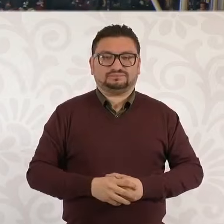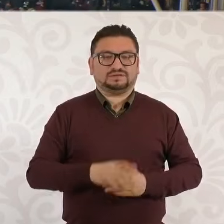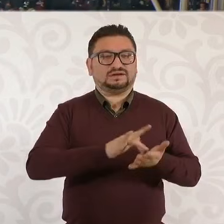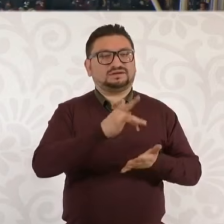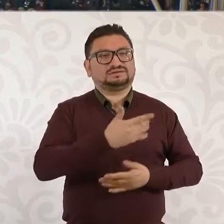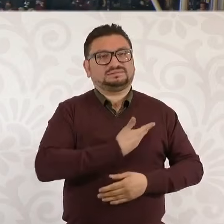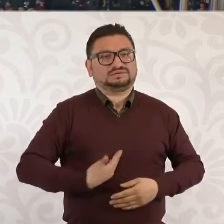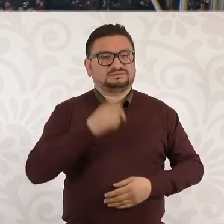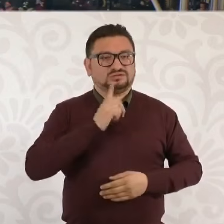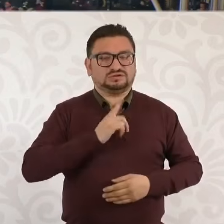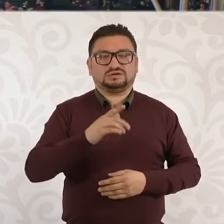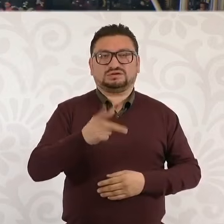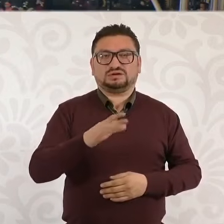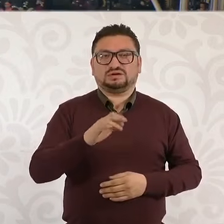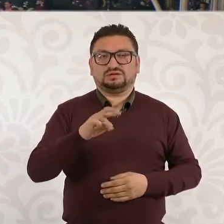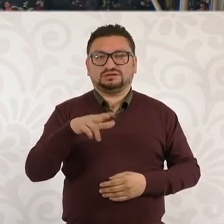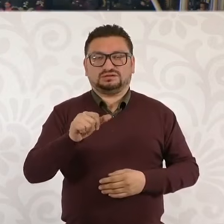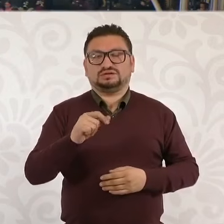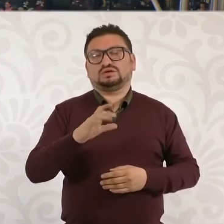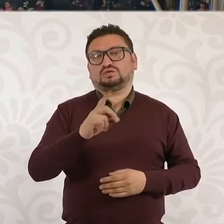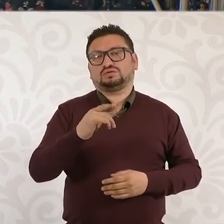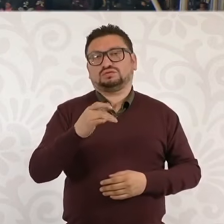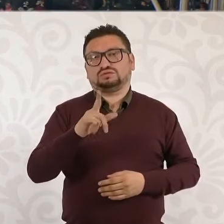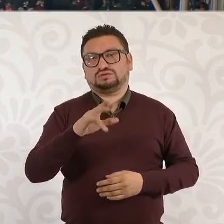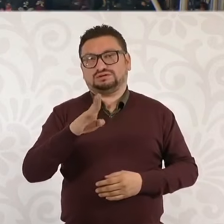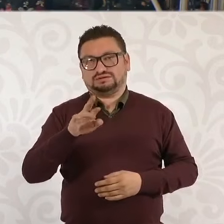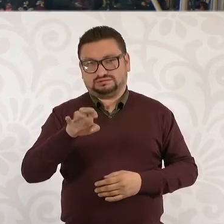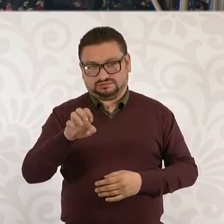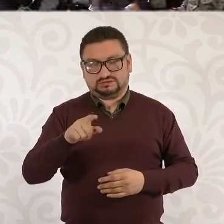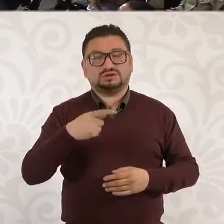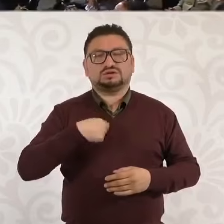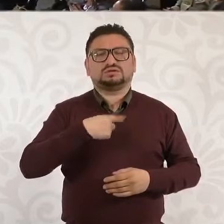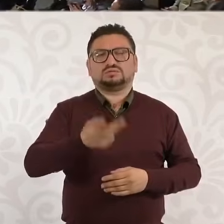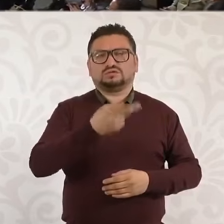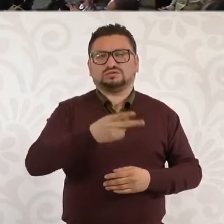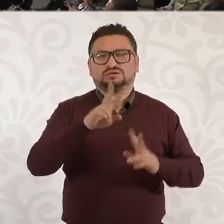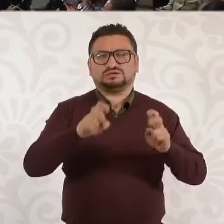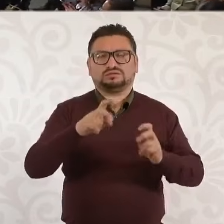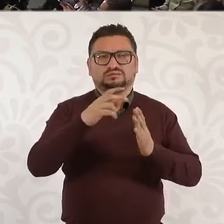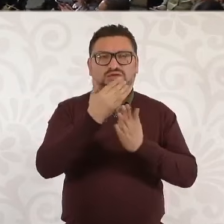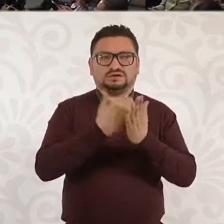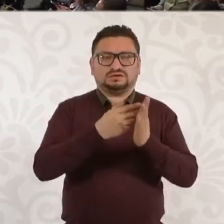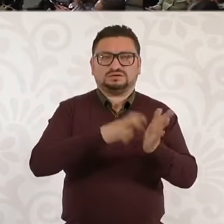Gracias, Presidenta. Yusbel Carolina, de Código Libre. Presidente, en este tema de la reforma, para ver si nos puede aclarar, en esta reducción,